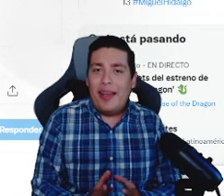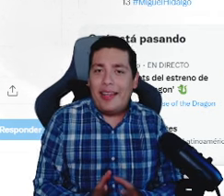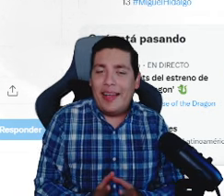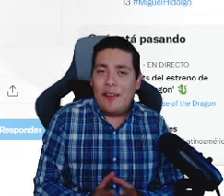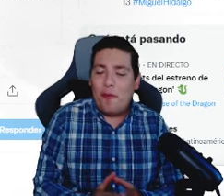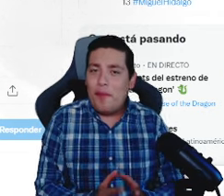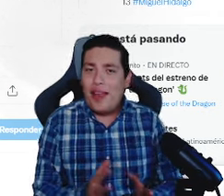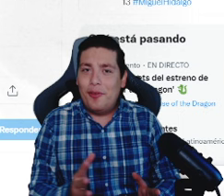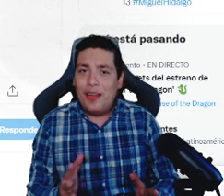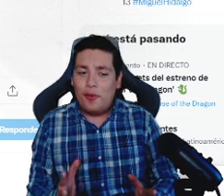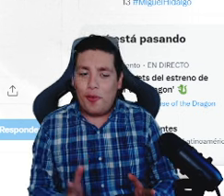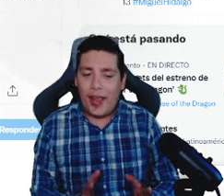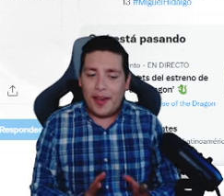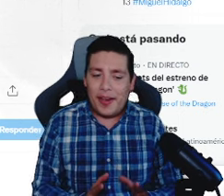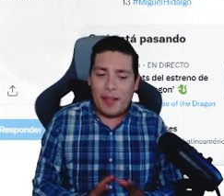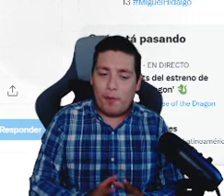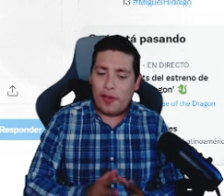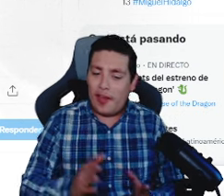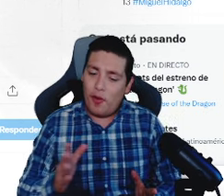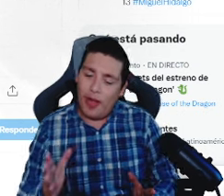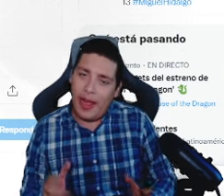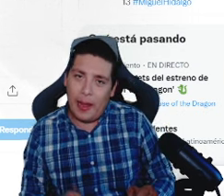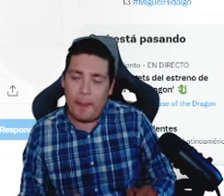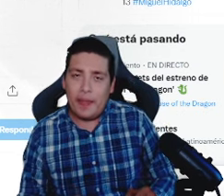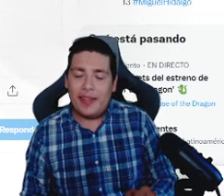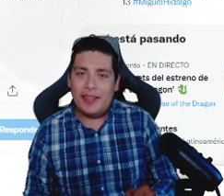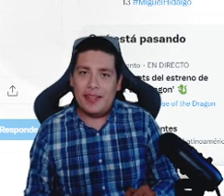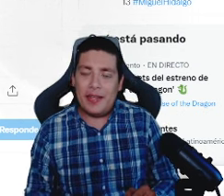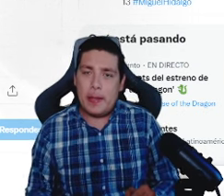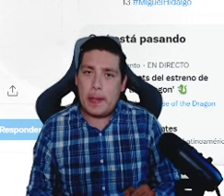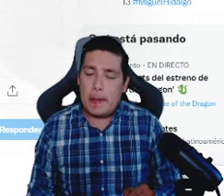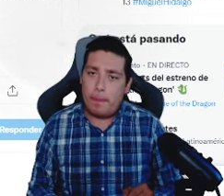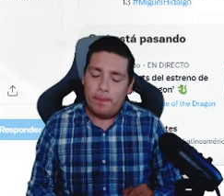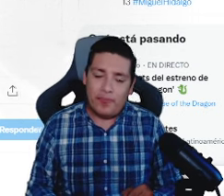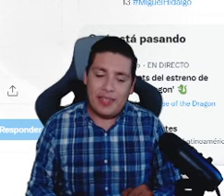una imagen comiendo en el Sonora Grill, que porque no la